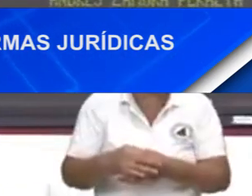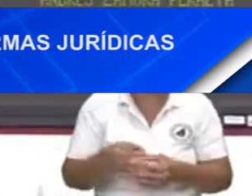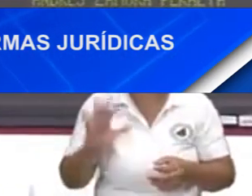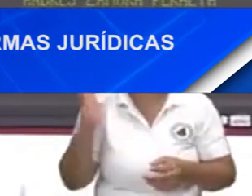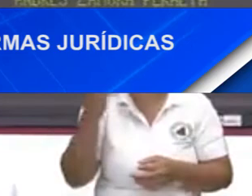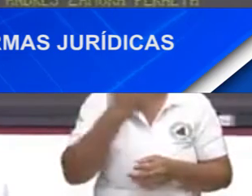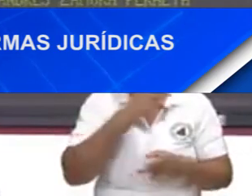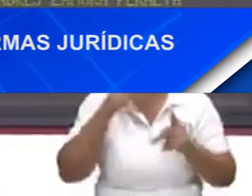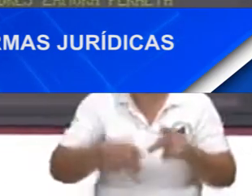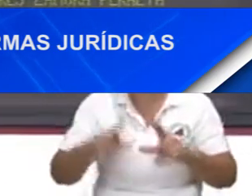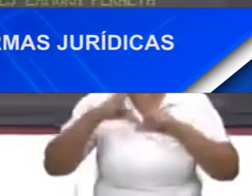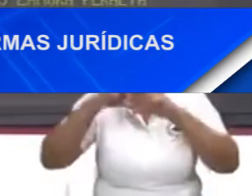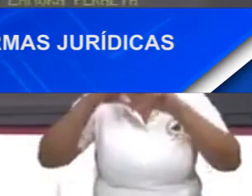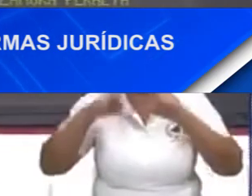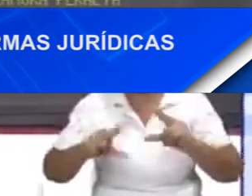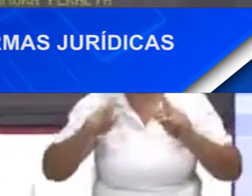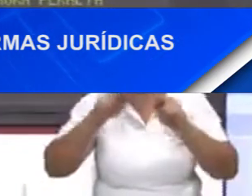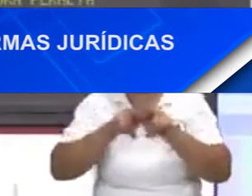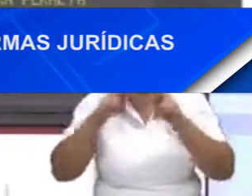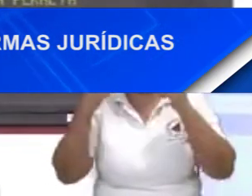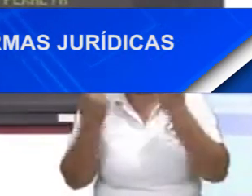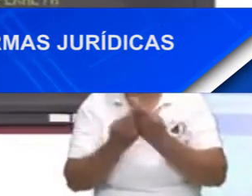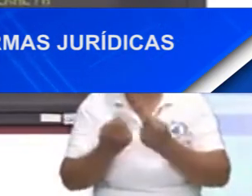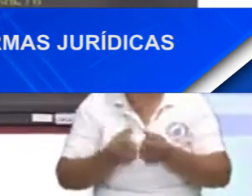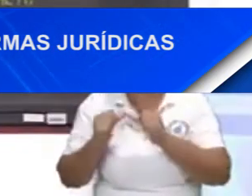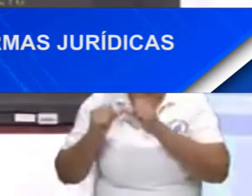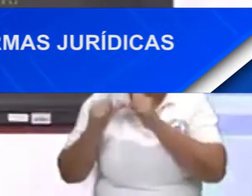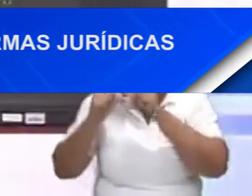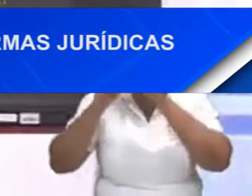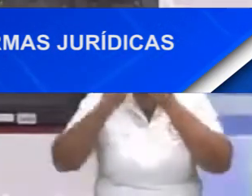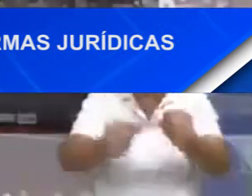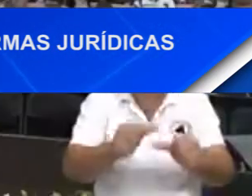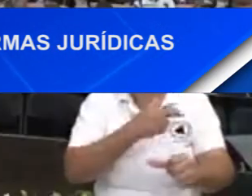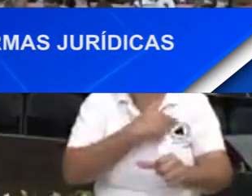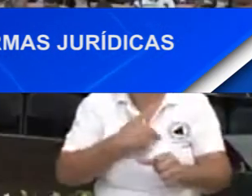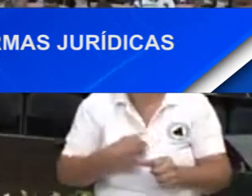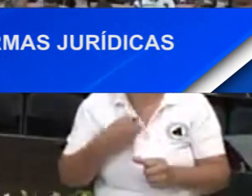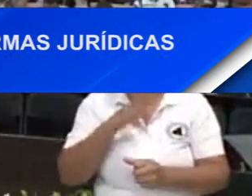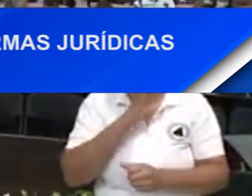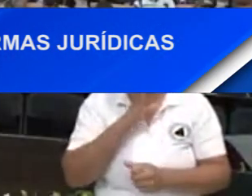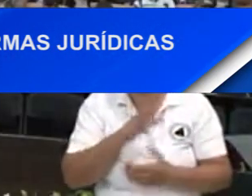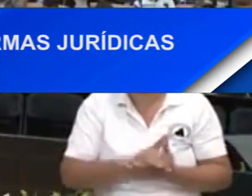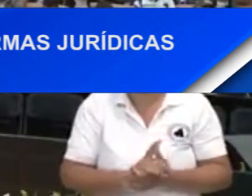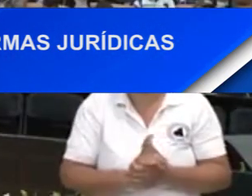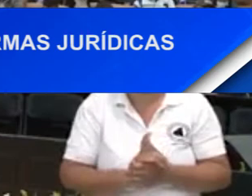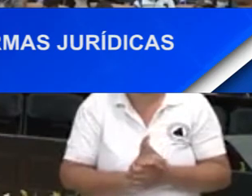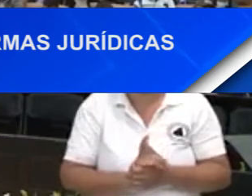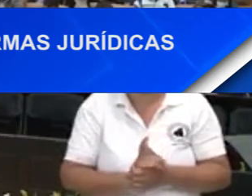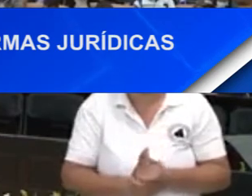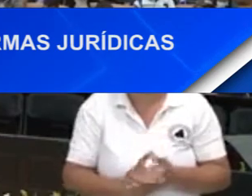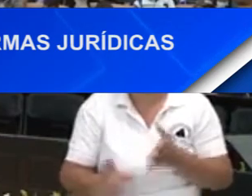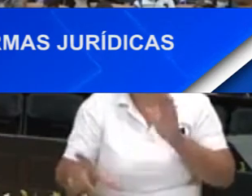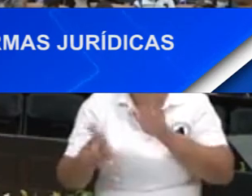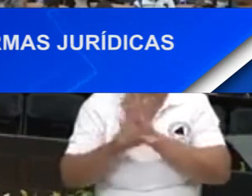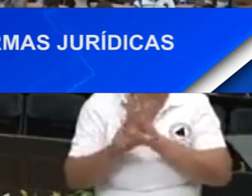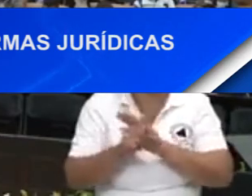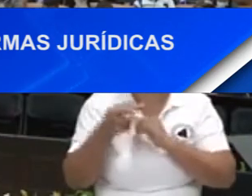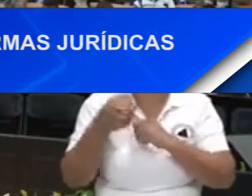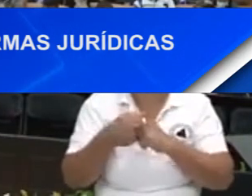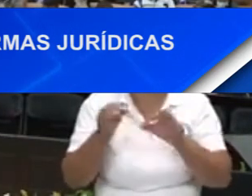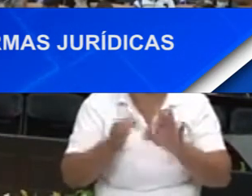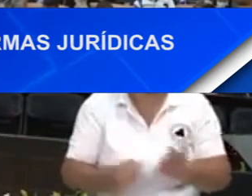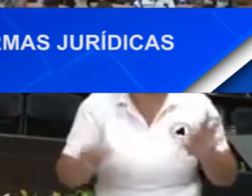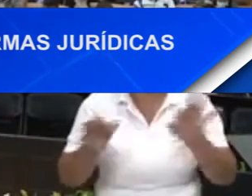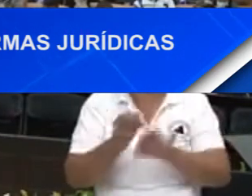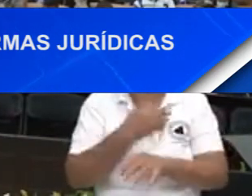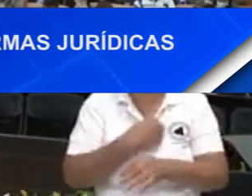las y los nicaragüenses, continuará garantizando una legislación que